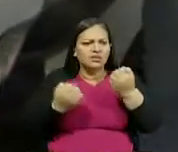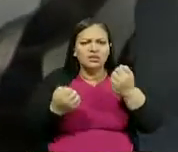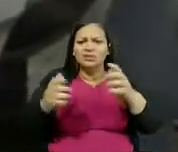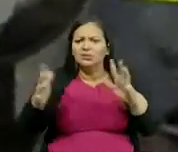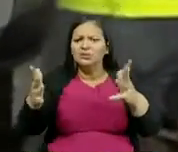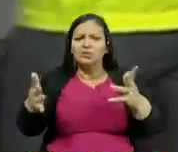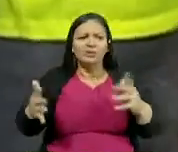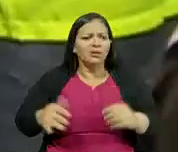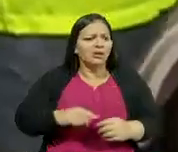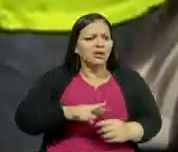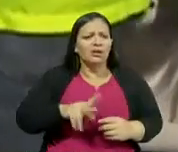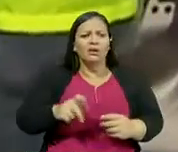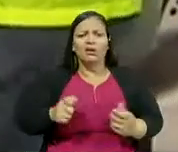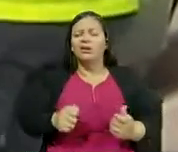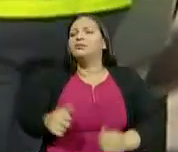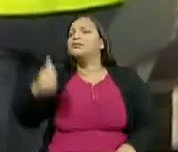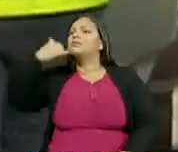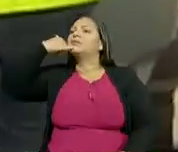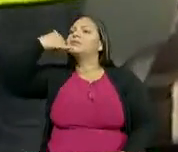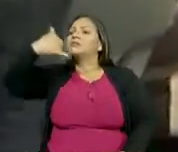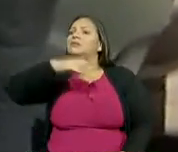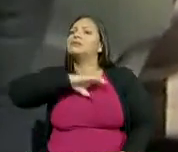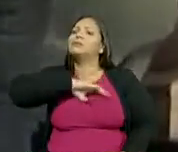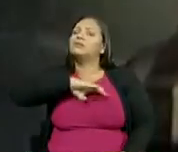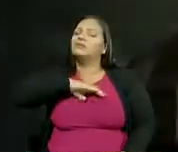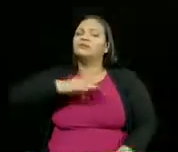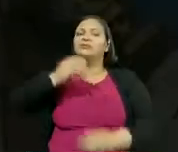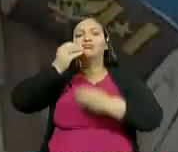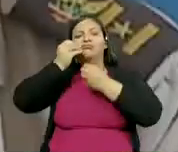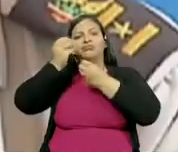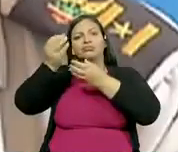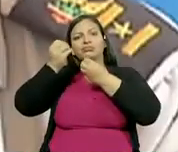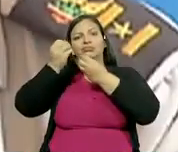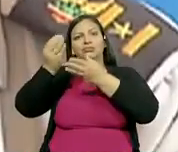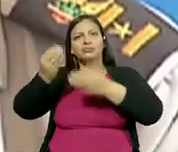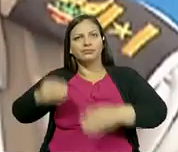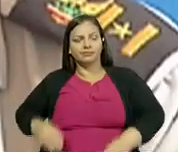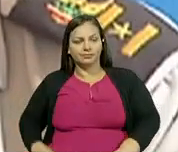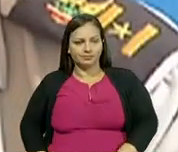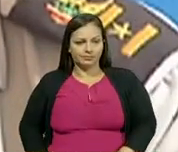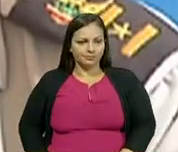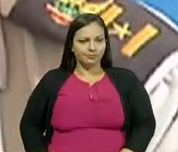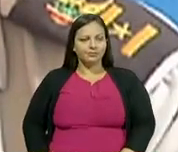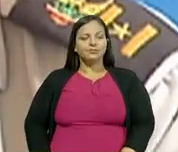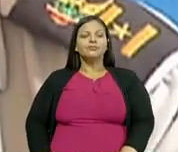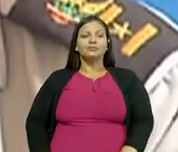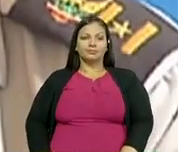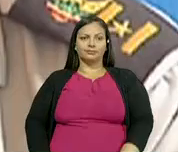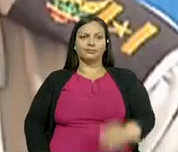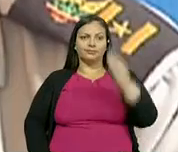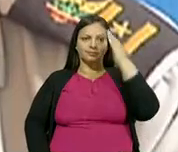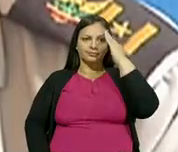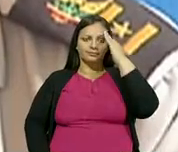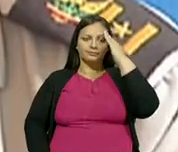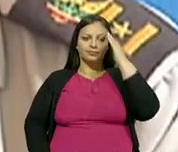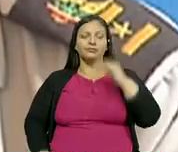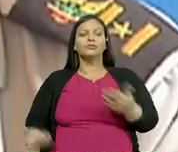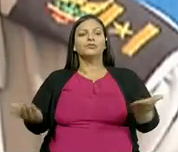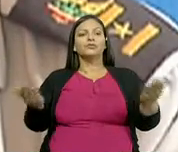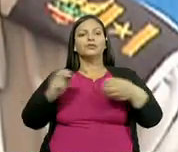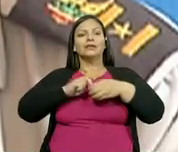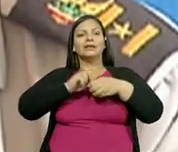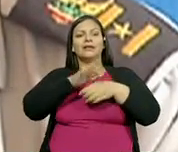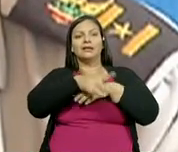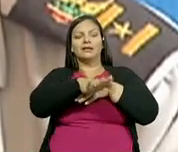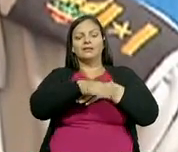24 horas recuperó el auto. En el Cantón Naranjal, en el sector de las Orquídeas, en donde este vehículo se había